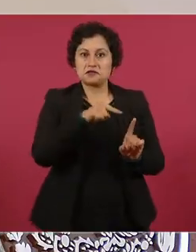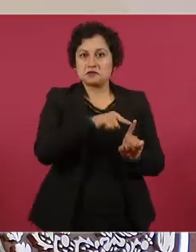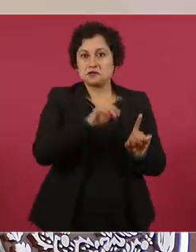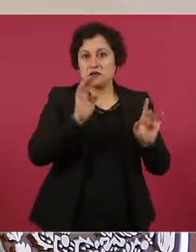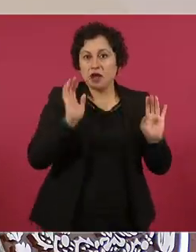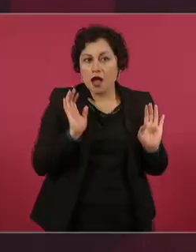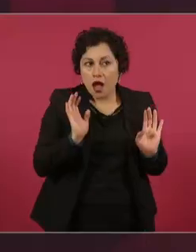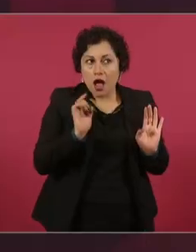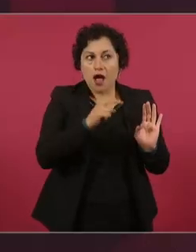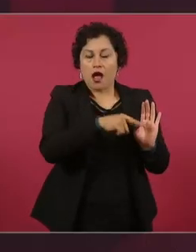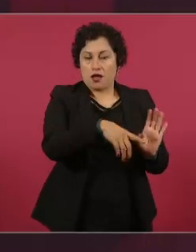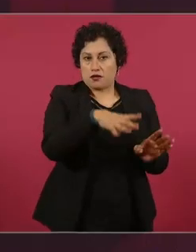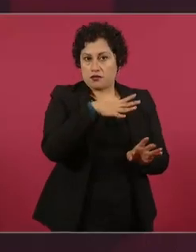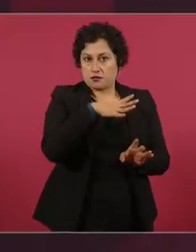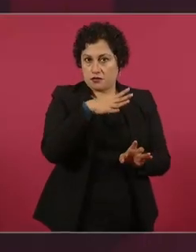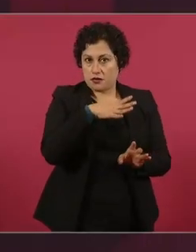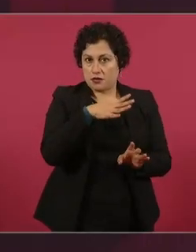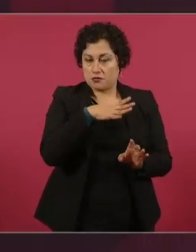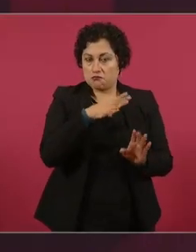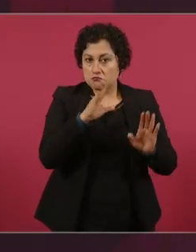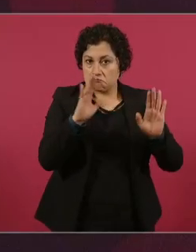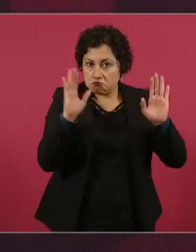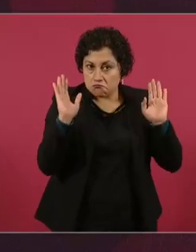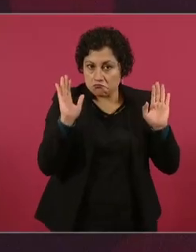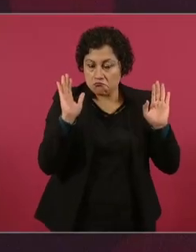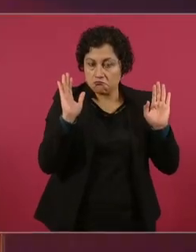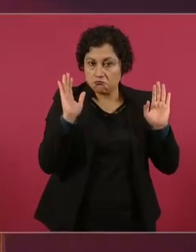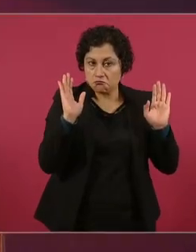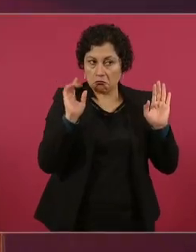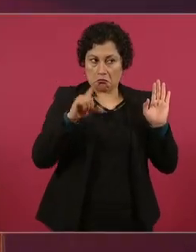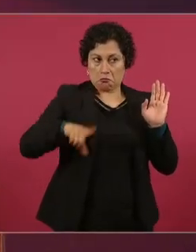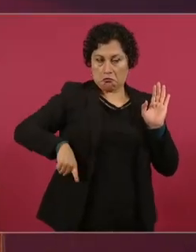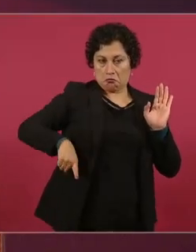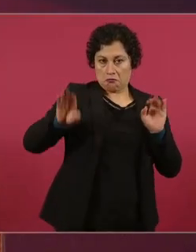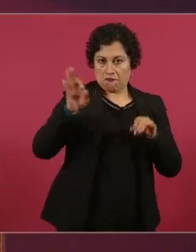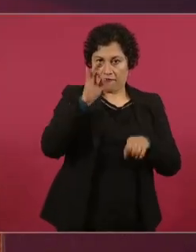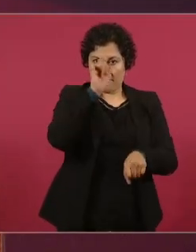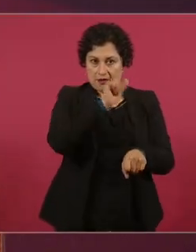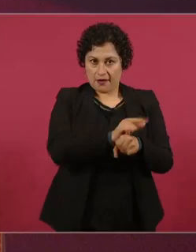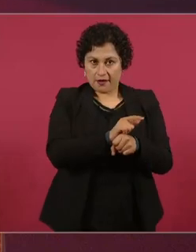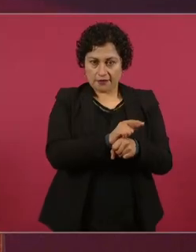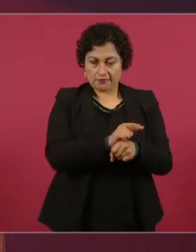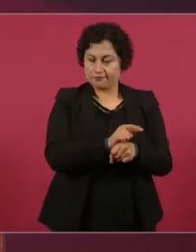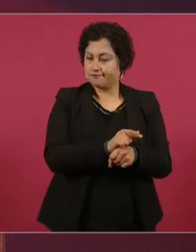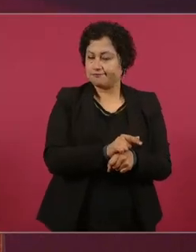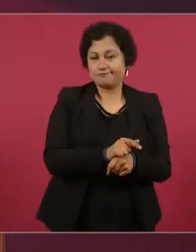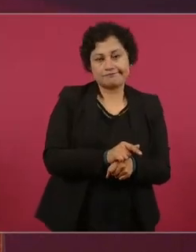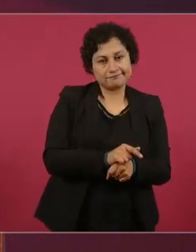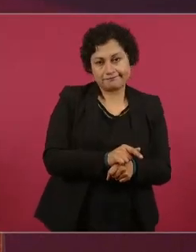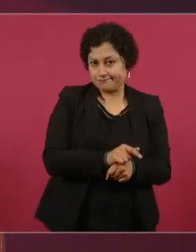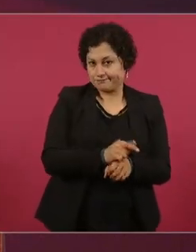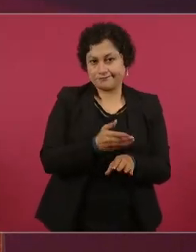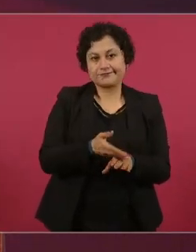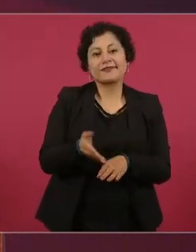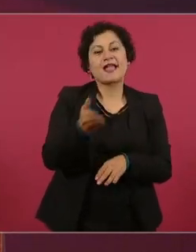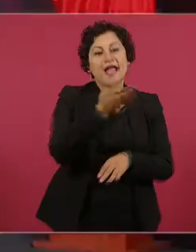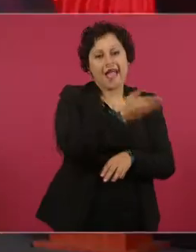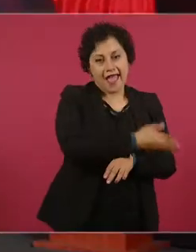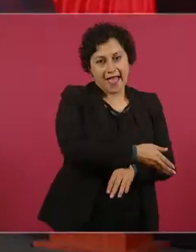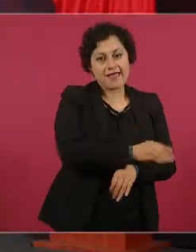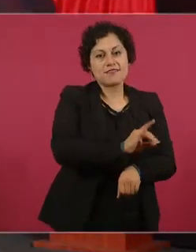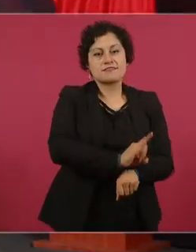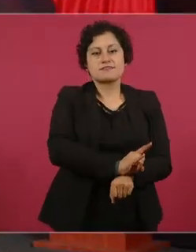servicio, digamos, del gobierno federal. Pues no, por eso decimos que es un cascarón.